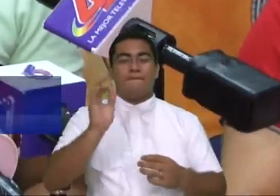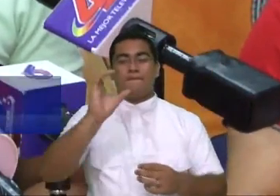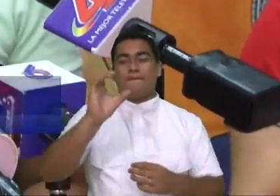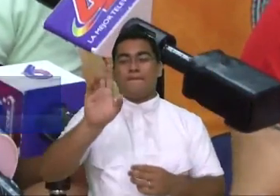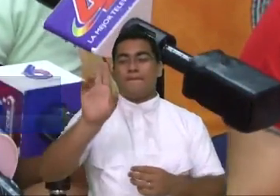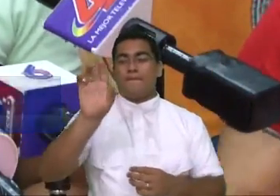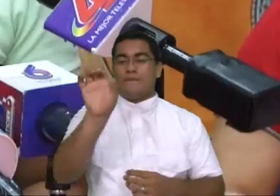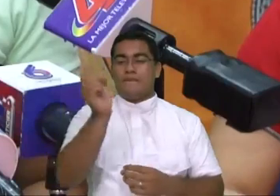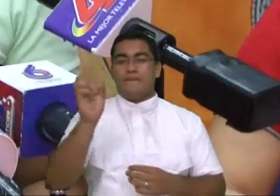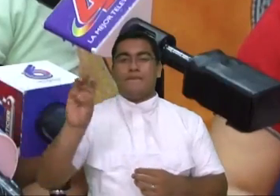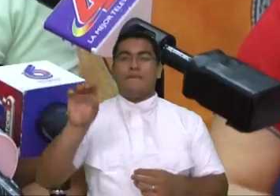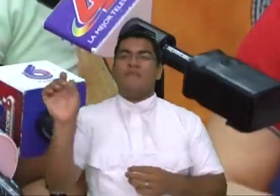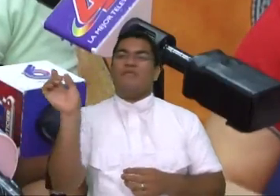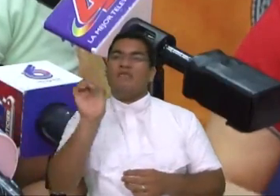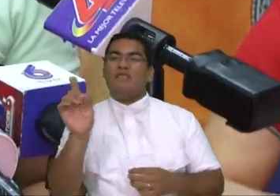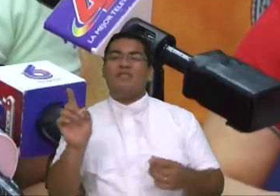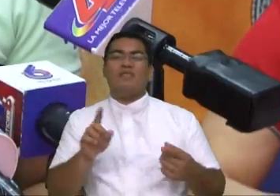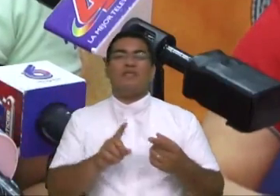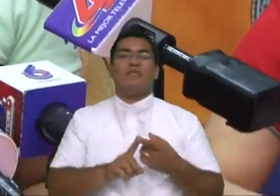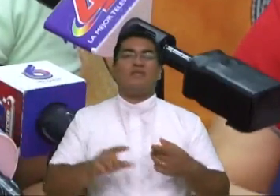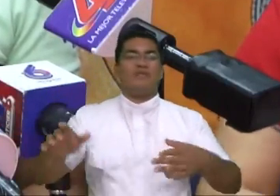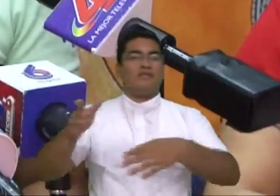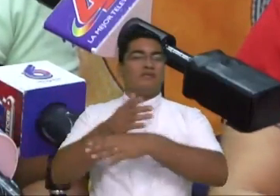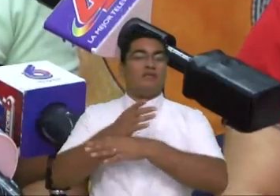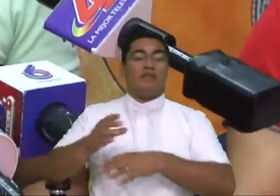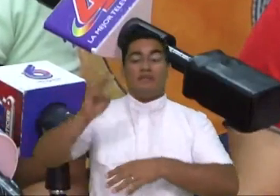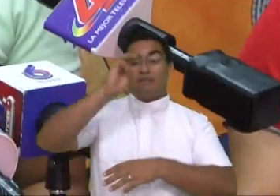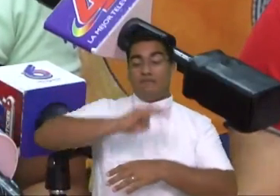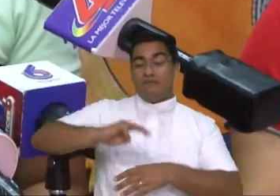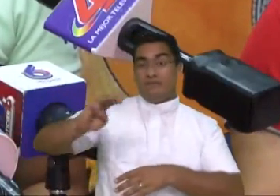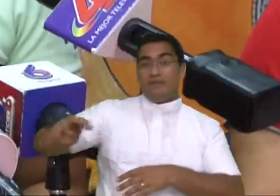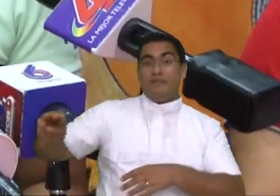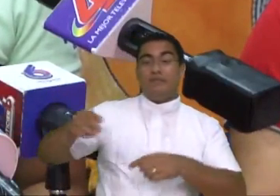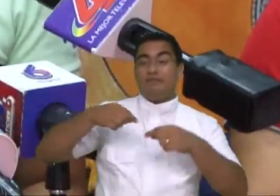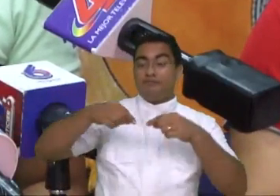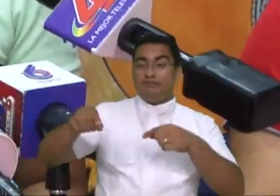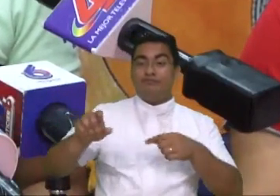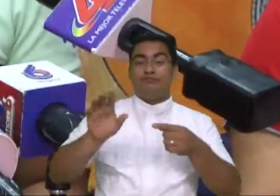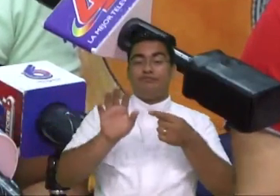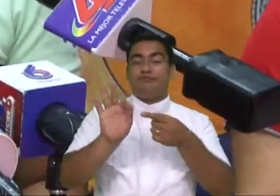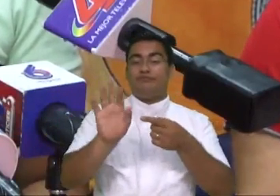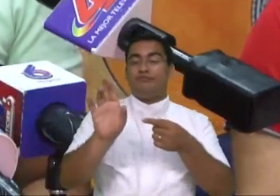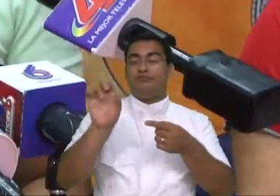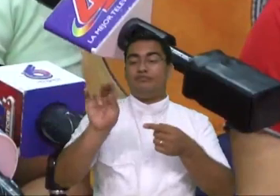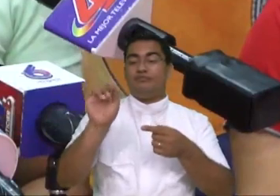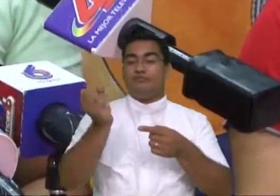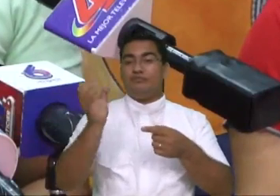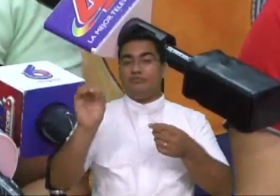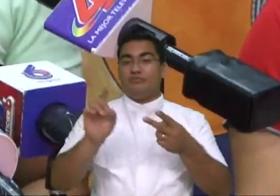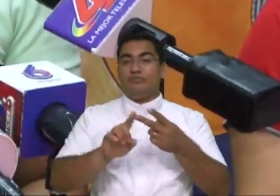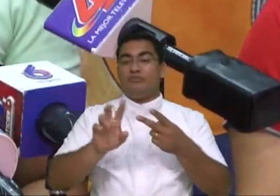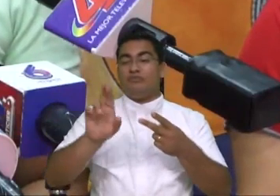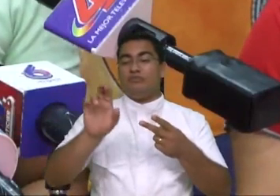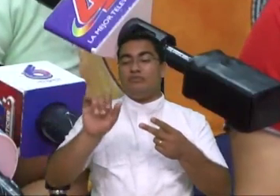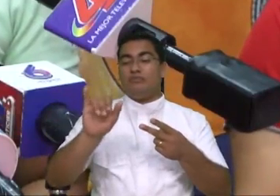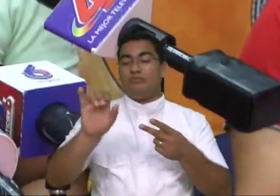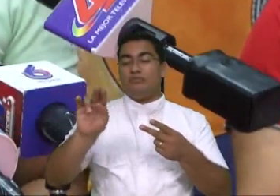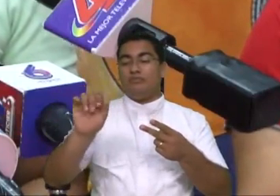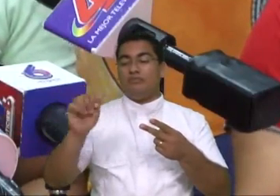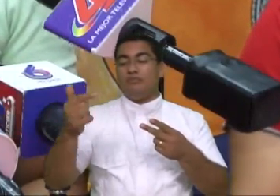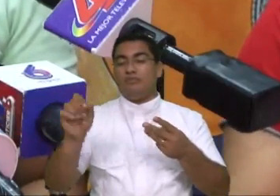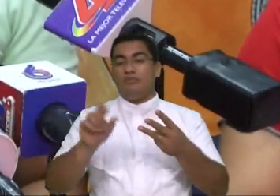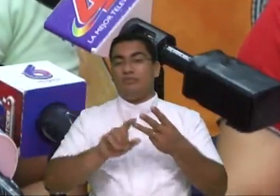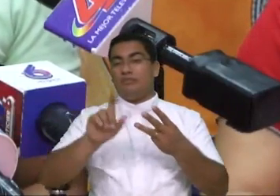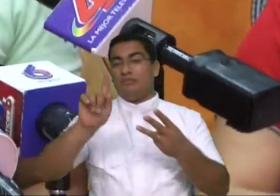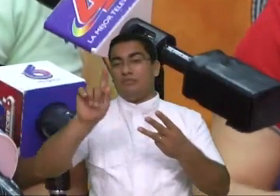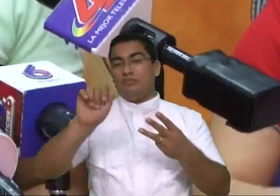Lucas, Ocotal, San Fernando, San Pedro del Norte, San Francisco del Norte, La Reinaga, Malpaisillo, Telica, Villa El Carmen,